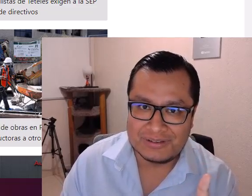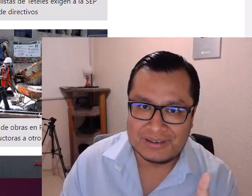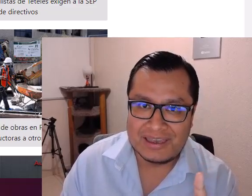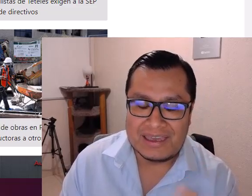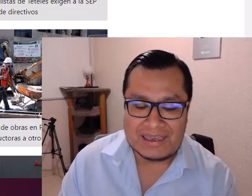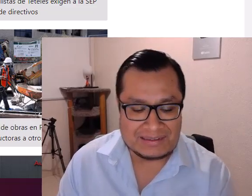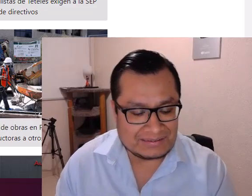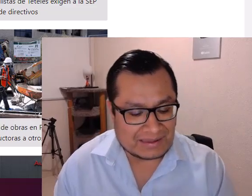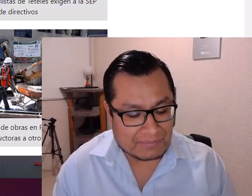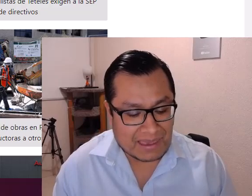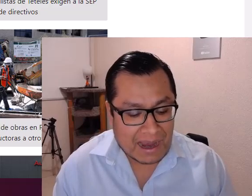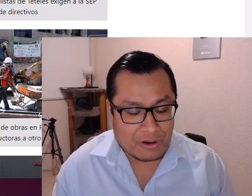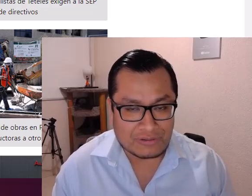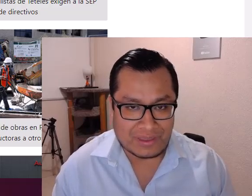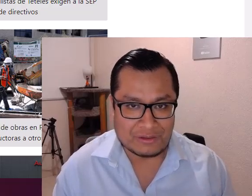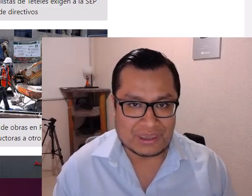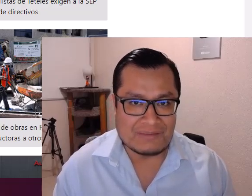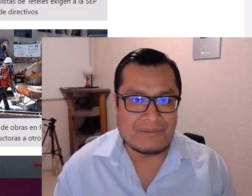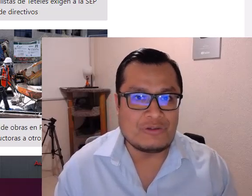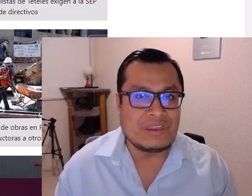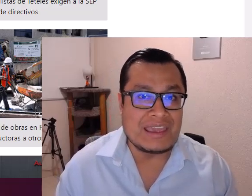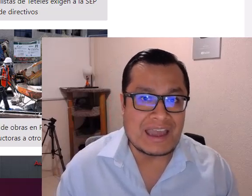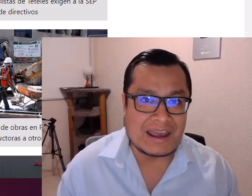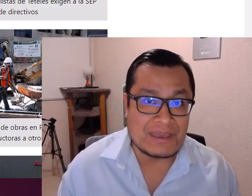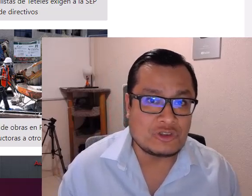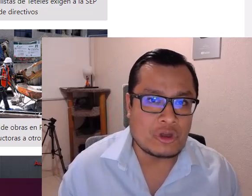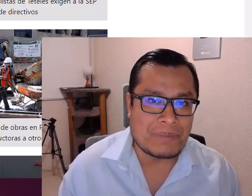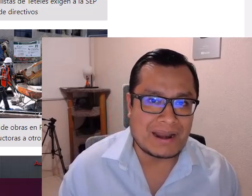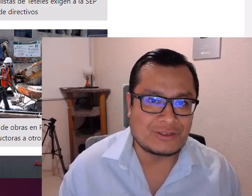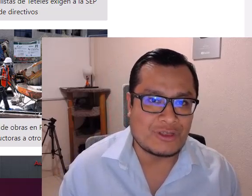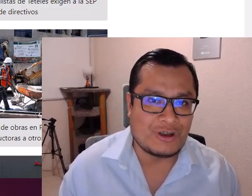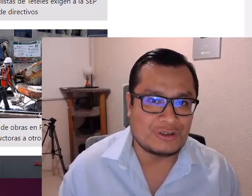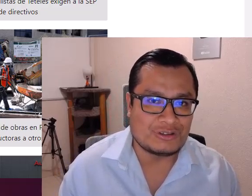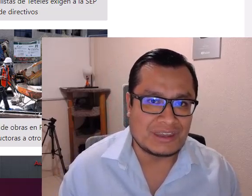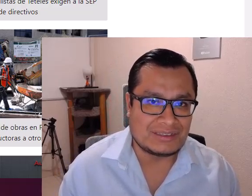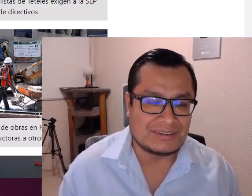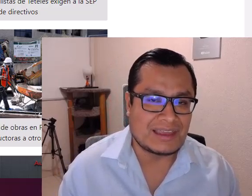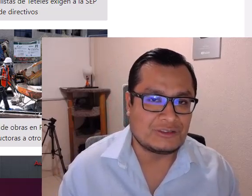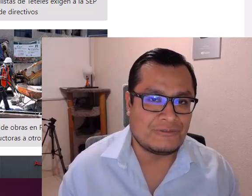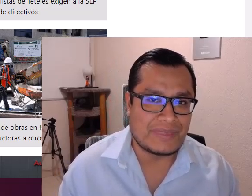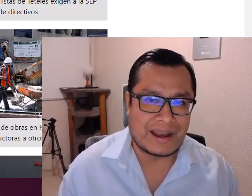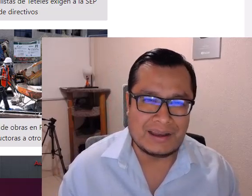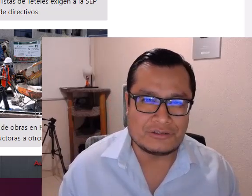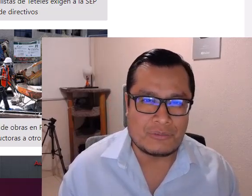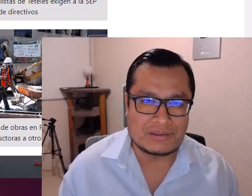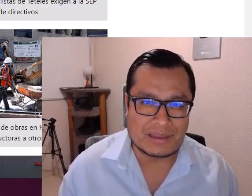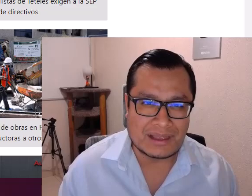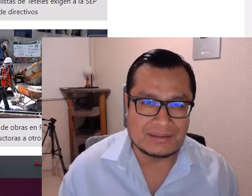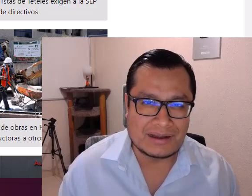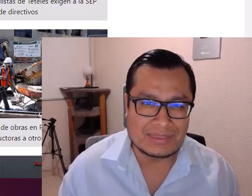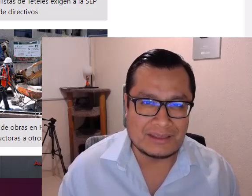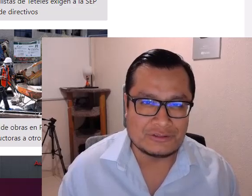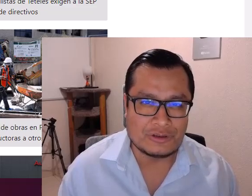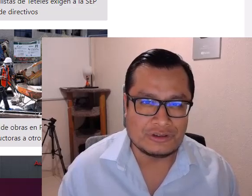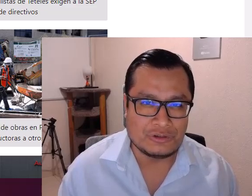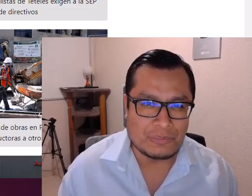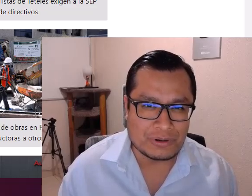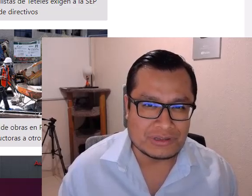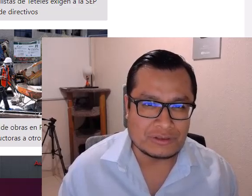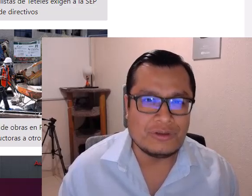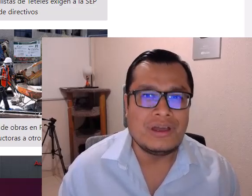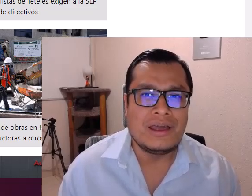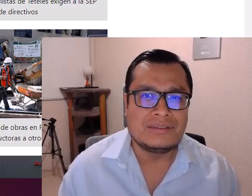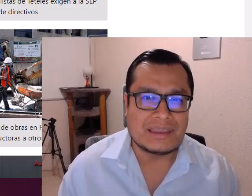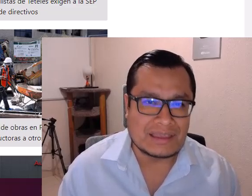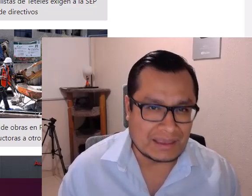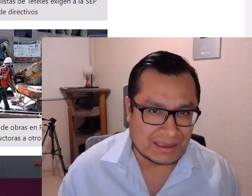sindicato y si se había acordado que iba a haber un incremento para todos los docentes tanto federales como estatales del 32 y